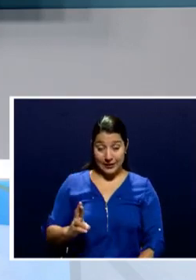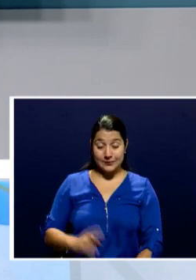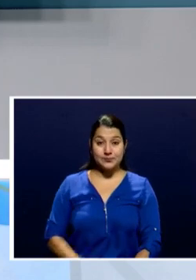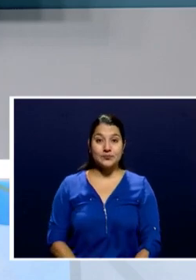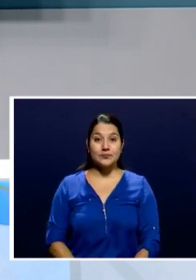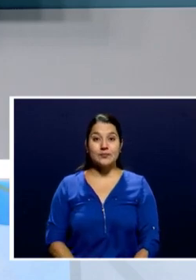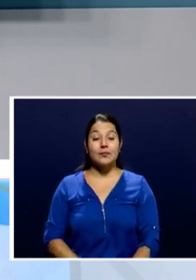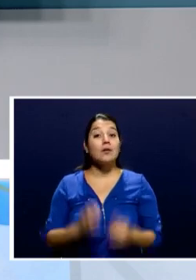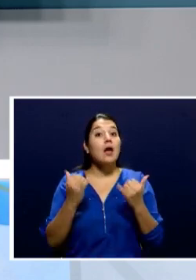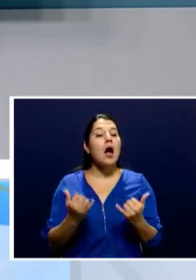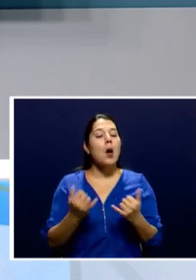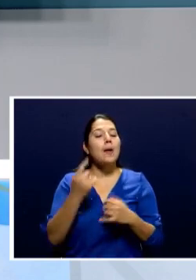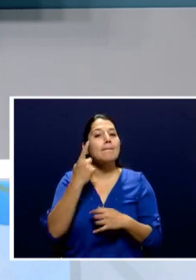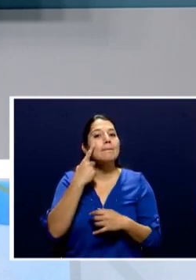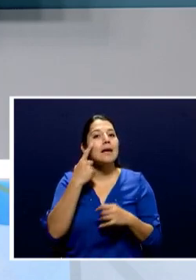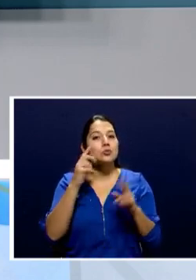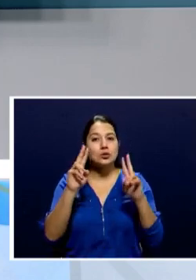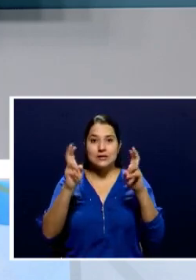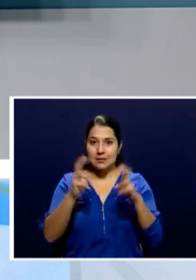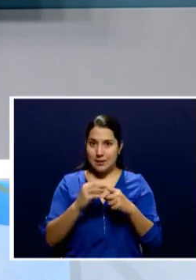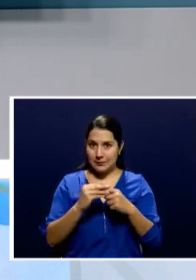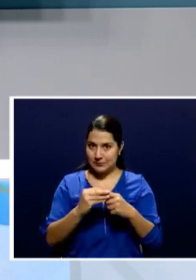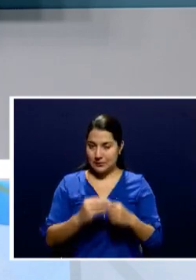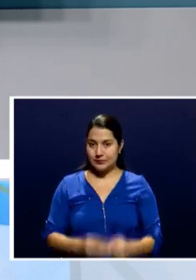Vamos de inmediato a ver nuestros titulares.